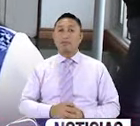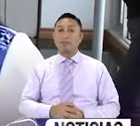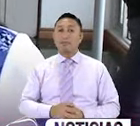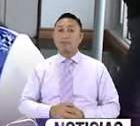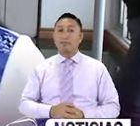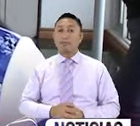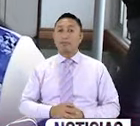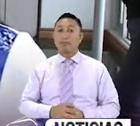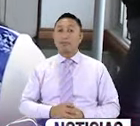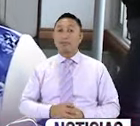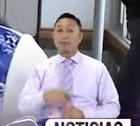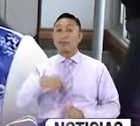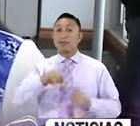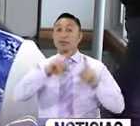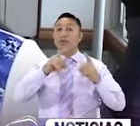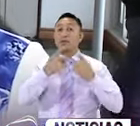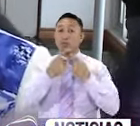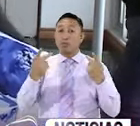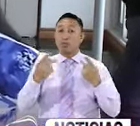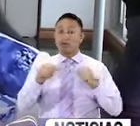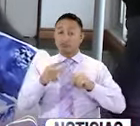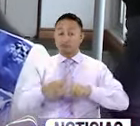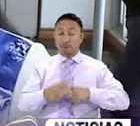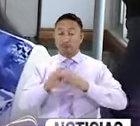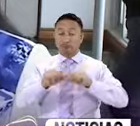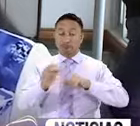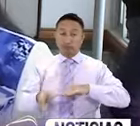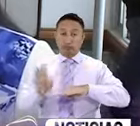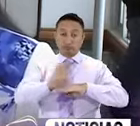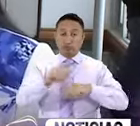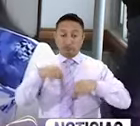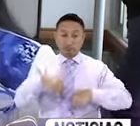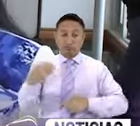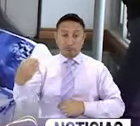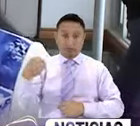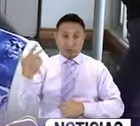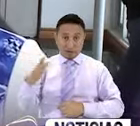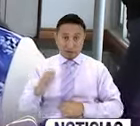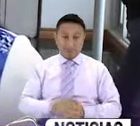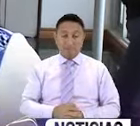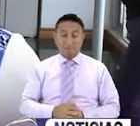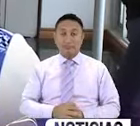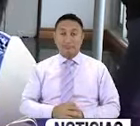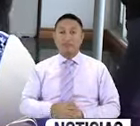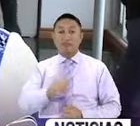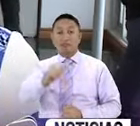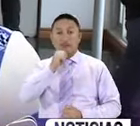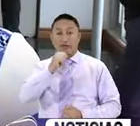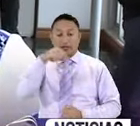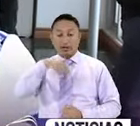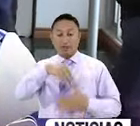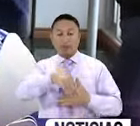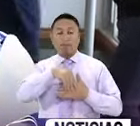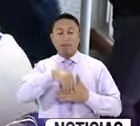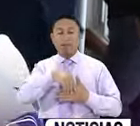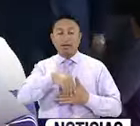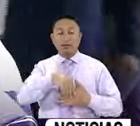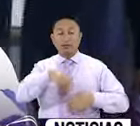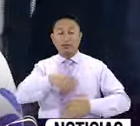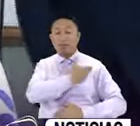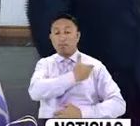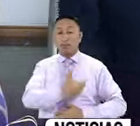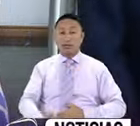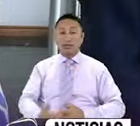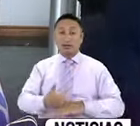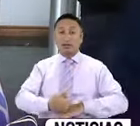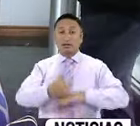que nace desde la Asamblea Nacional. Estamos ya notificados de ese lado. Lo que estaría pendiente es que nos notifique la Corte